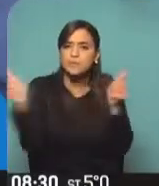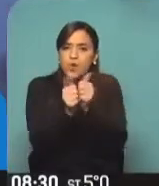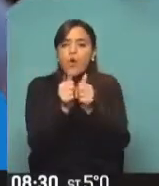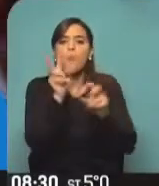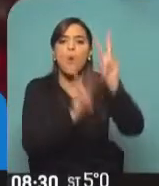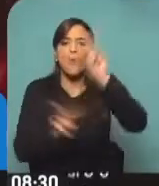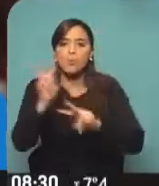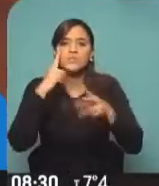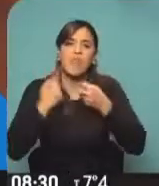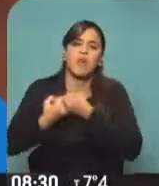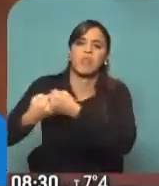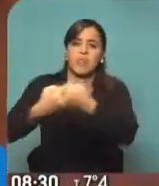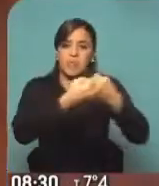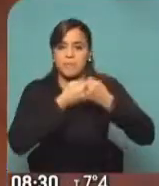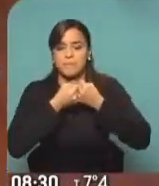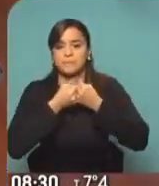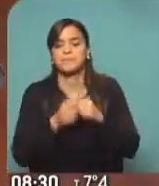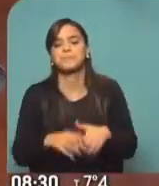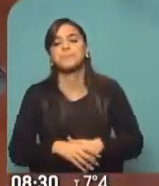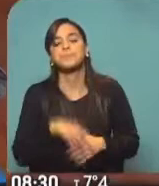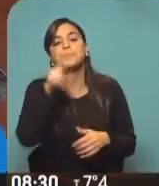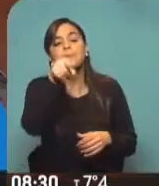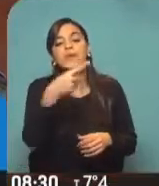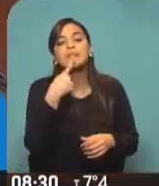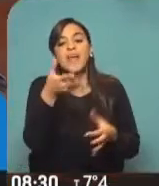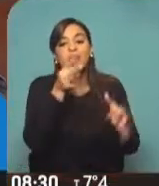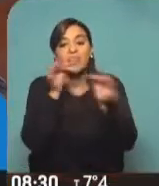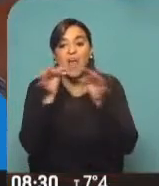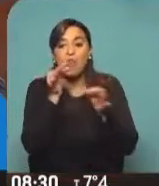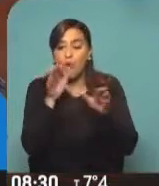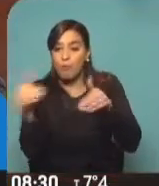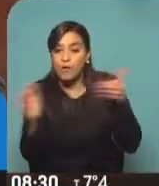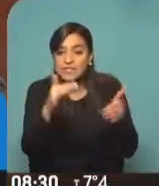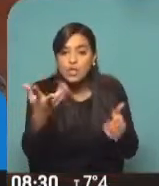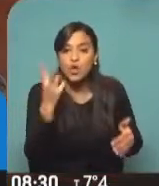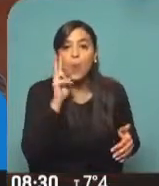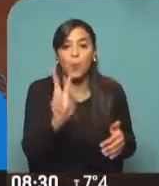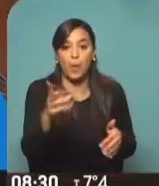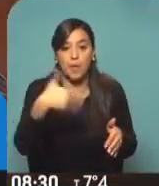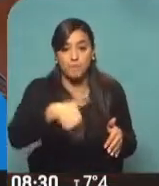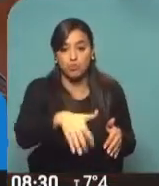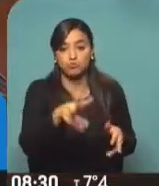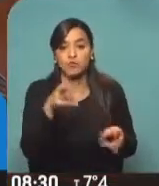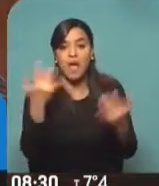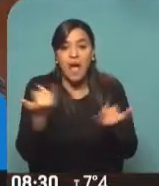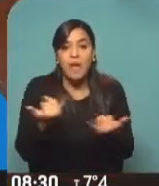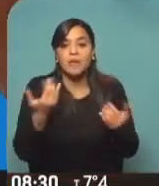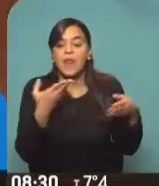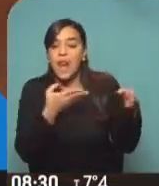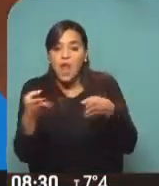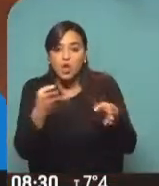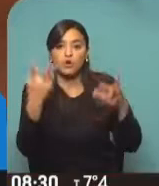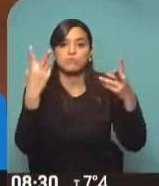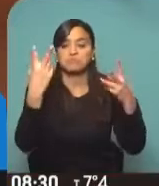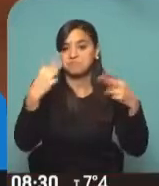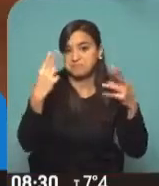en búsqueda de consensos y guadalupe cuando usted mantiene diálogos con los vecinos y vemos estamos viendo imágenes donde hay permanentemente recorridos por la ciudad